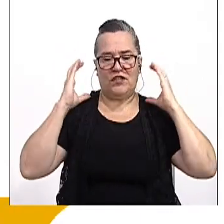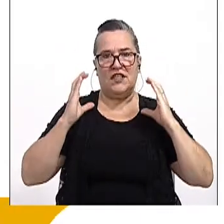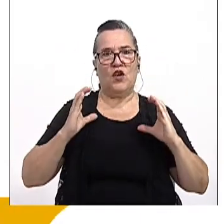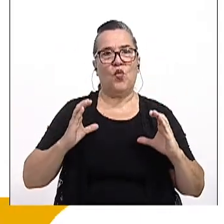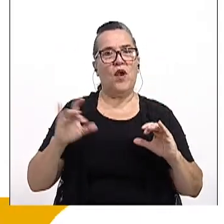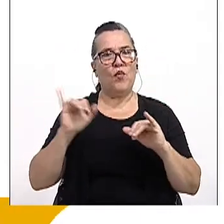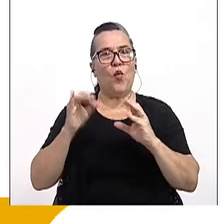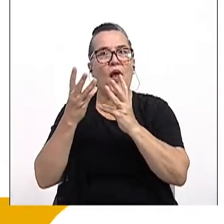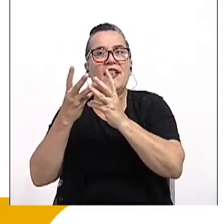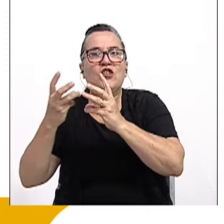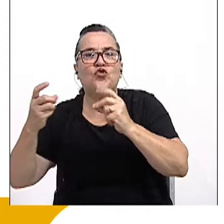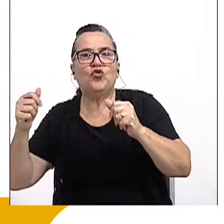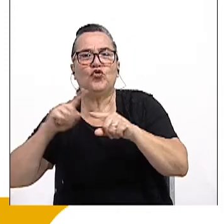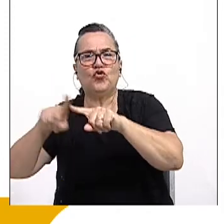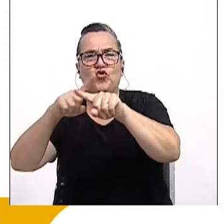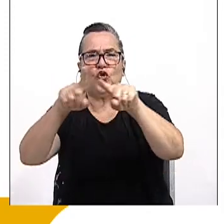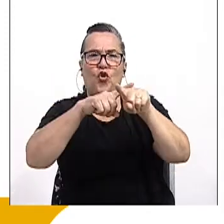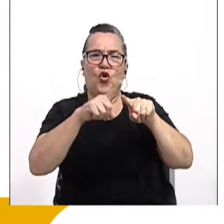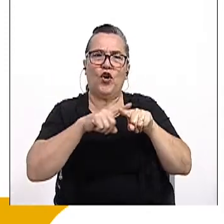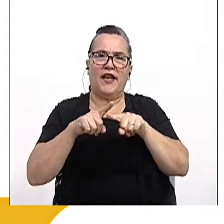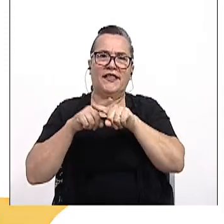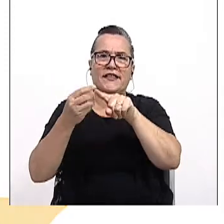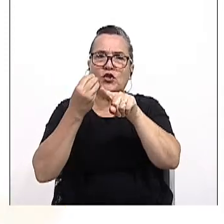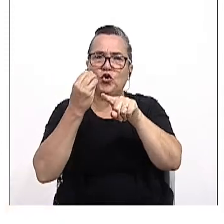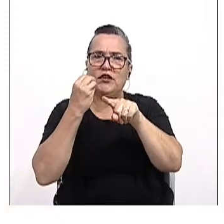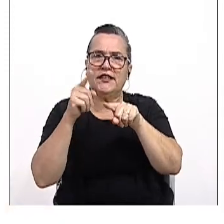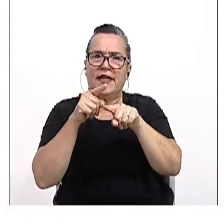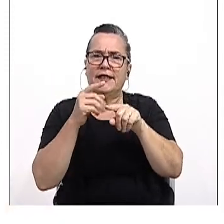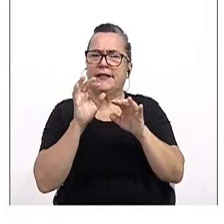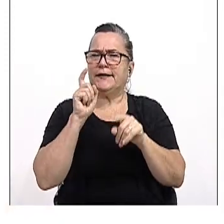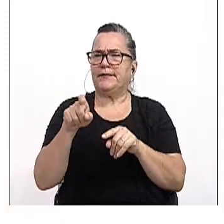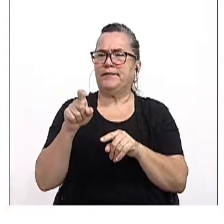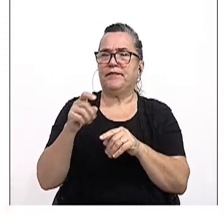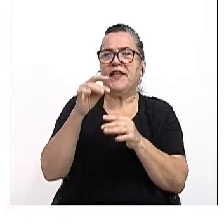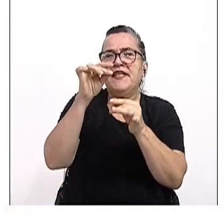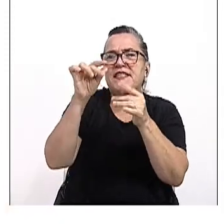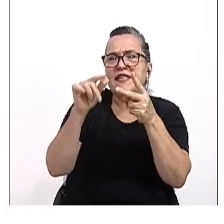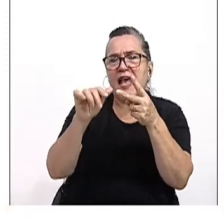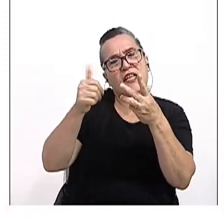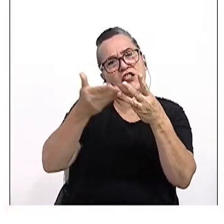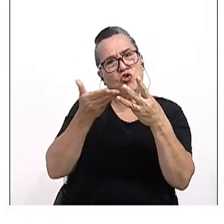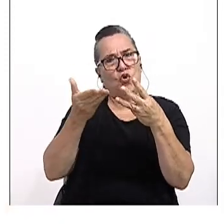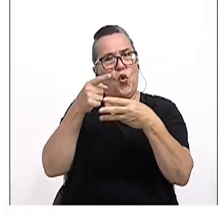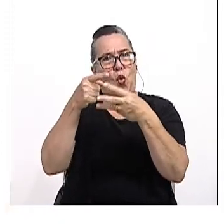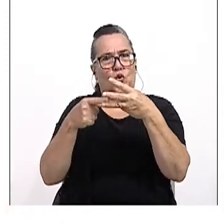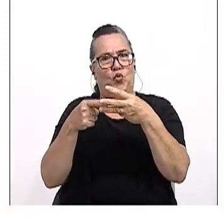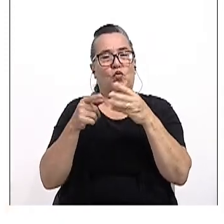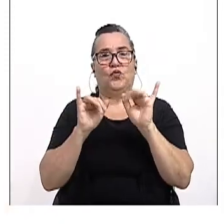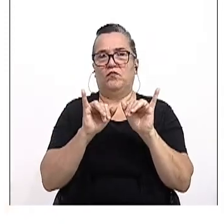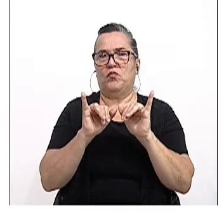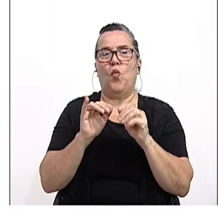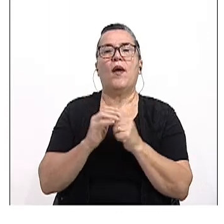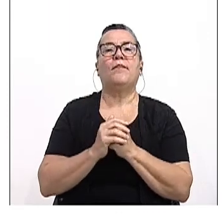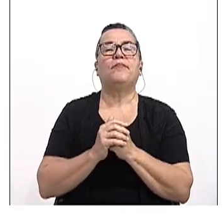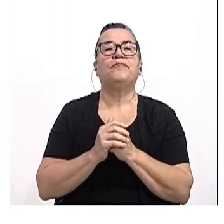son disoluciones de una gran variedad de nutrientes indispensables, sales y otros materiales.